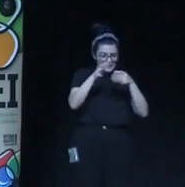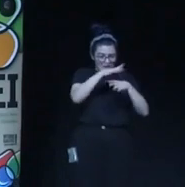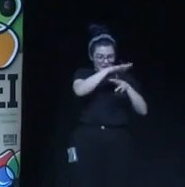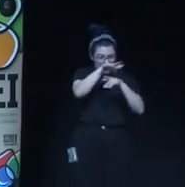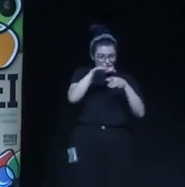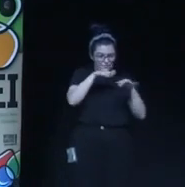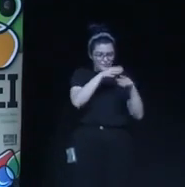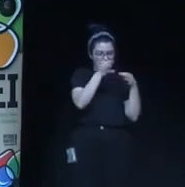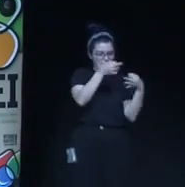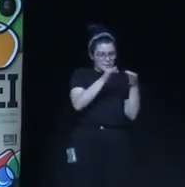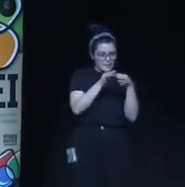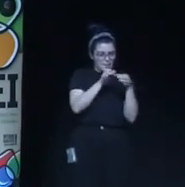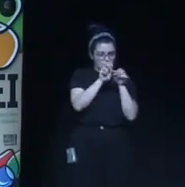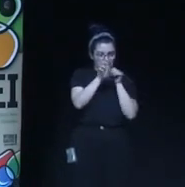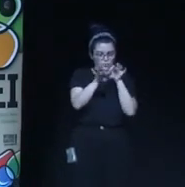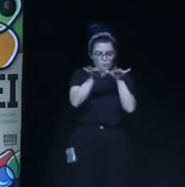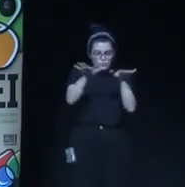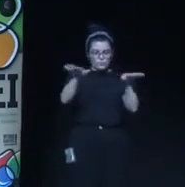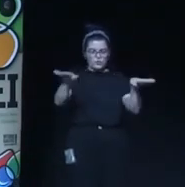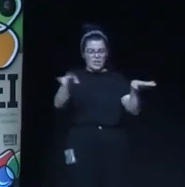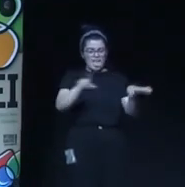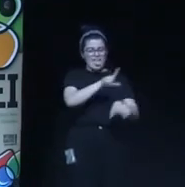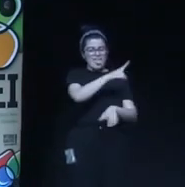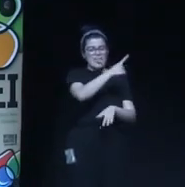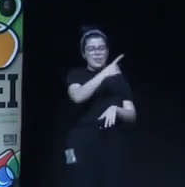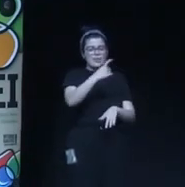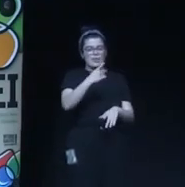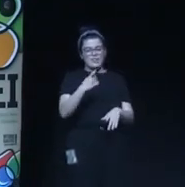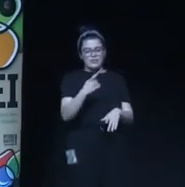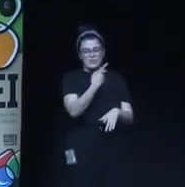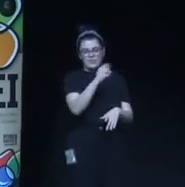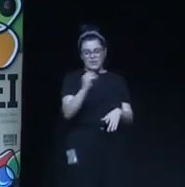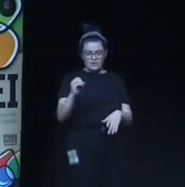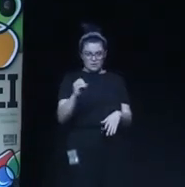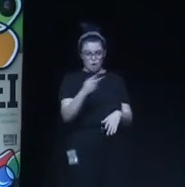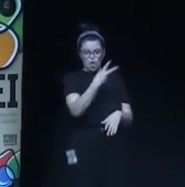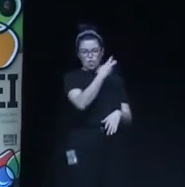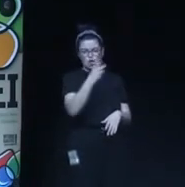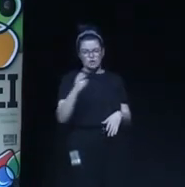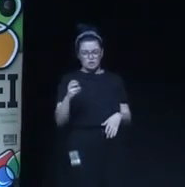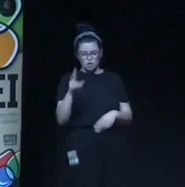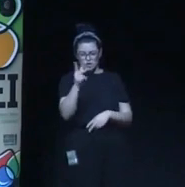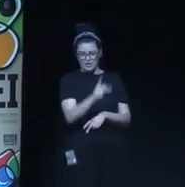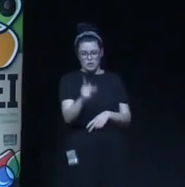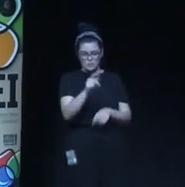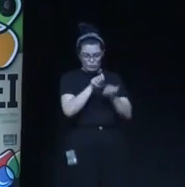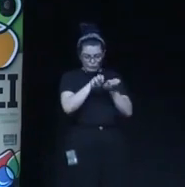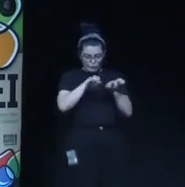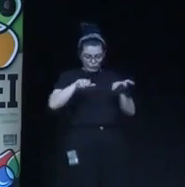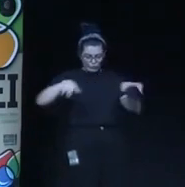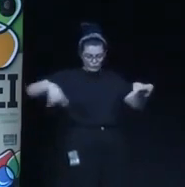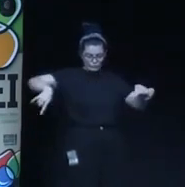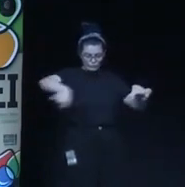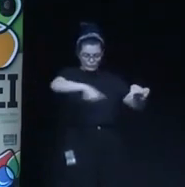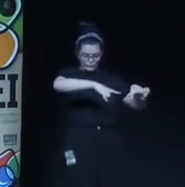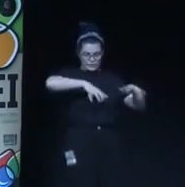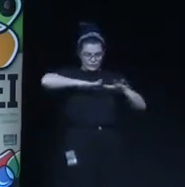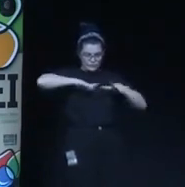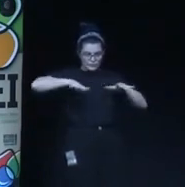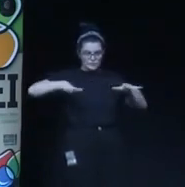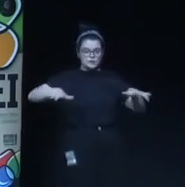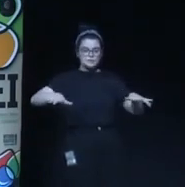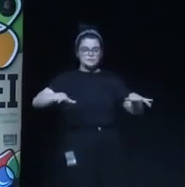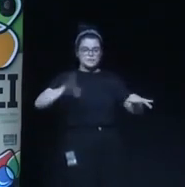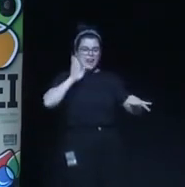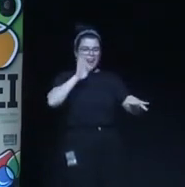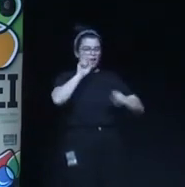expulsan alcanzan hasta 100 y 200 kilómetros, quiero decir que la contaminación se difunde. Claro,